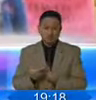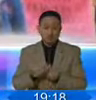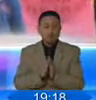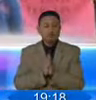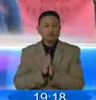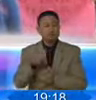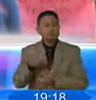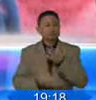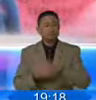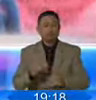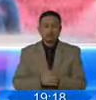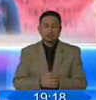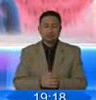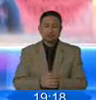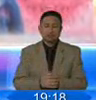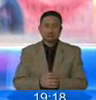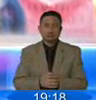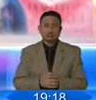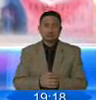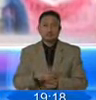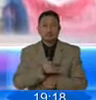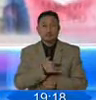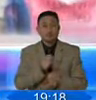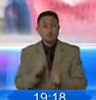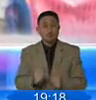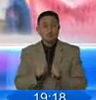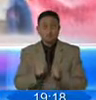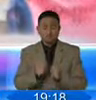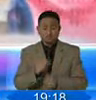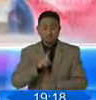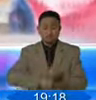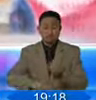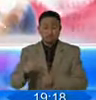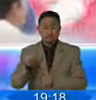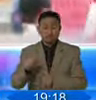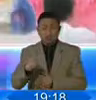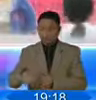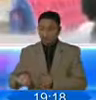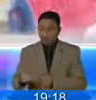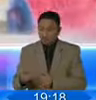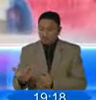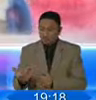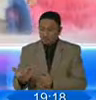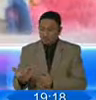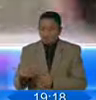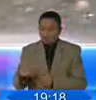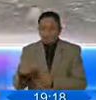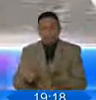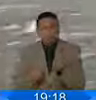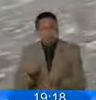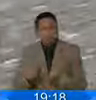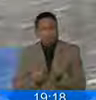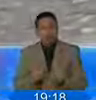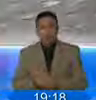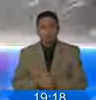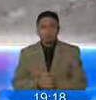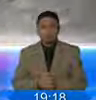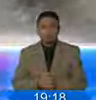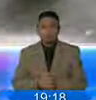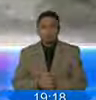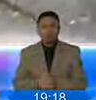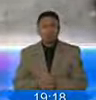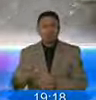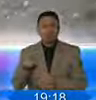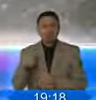es justicia, porque aparte de que nos duele mucho, porque mi hermana era una muchacha, como le digo, muy alegre. La Oxisa dejó una menor